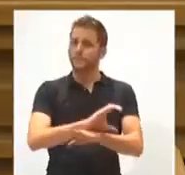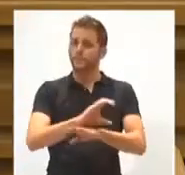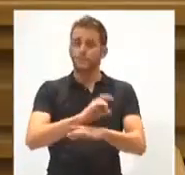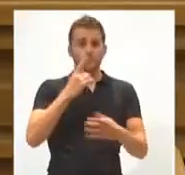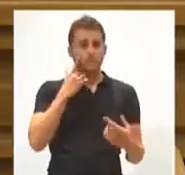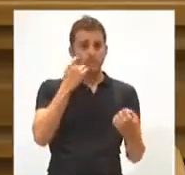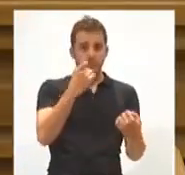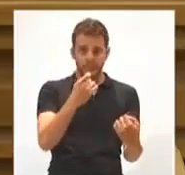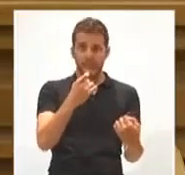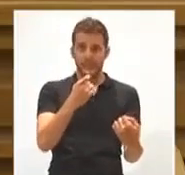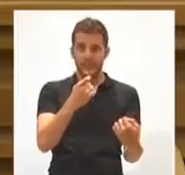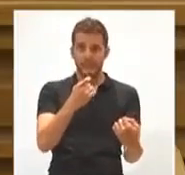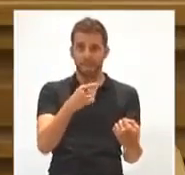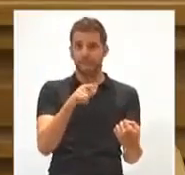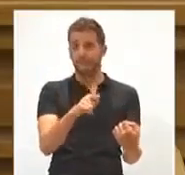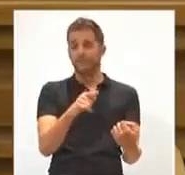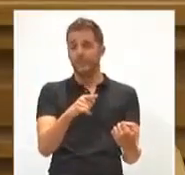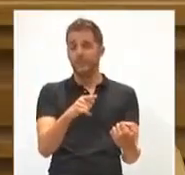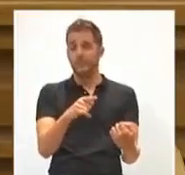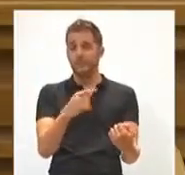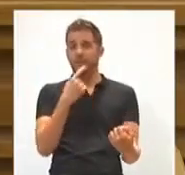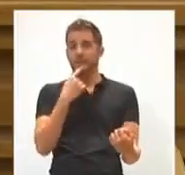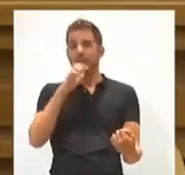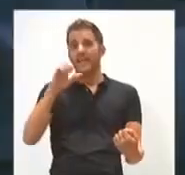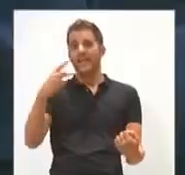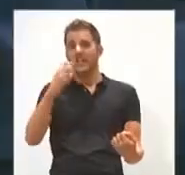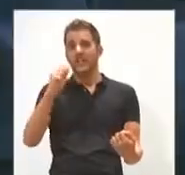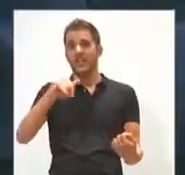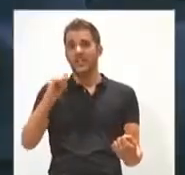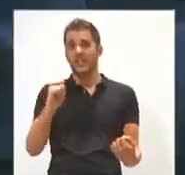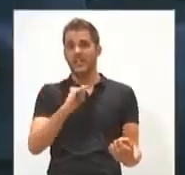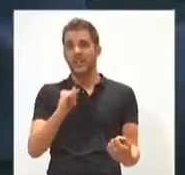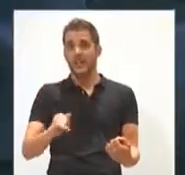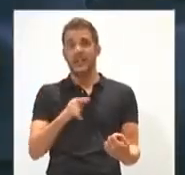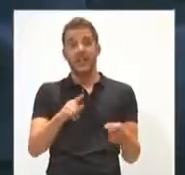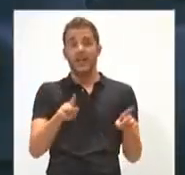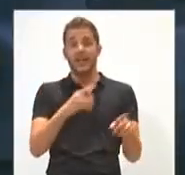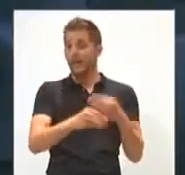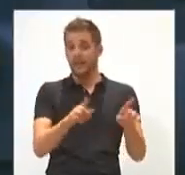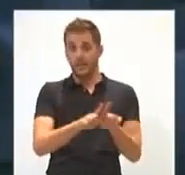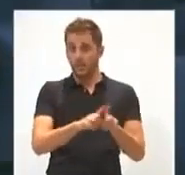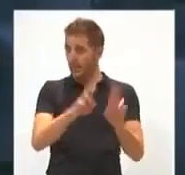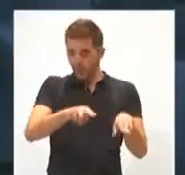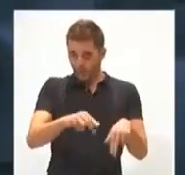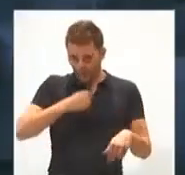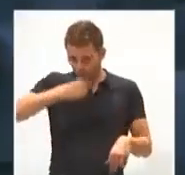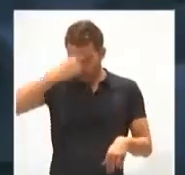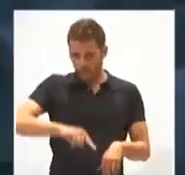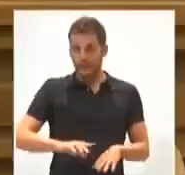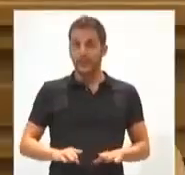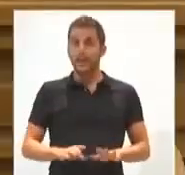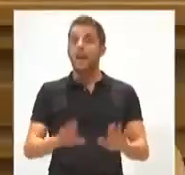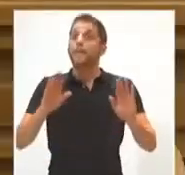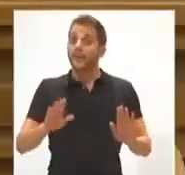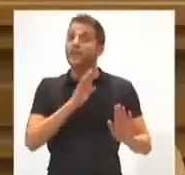nunca se le pasaría por la cabeza las cosas que echániz pero lo cierto y verdad es que aunque no fuera así nos